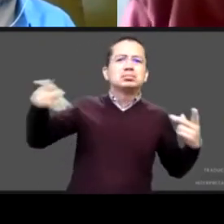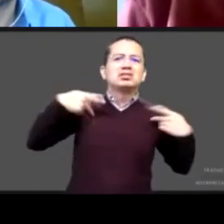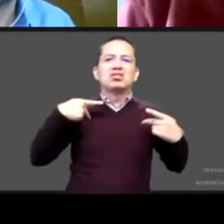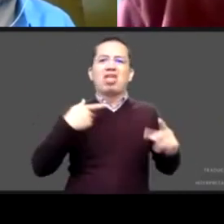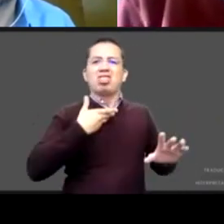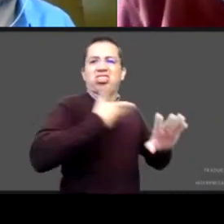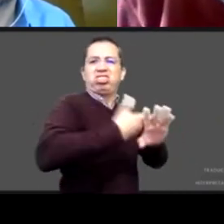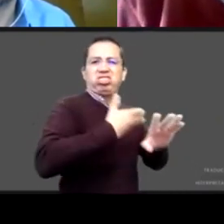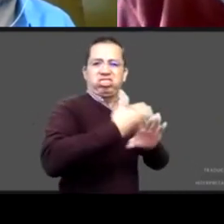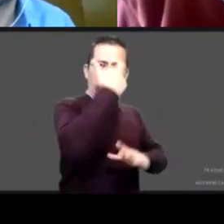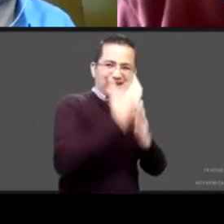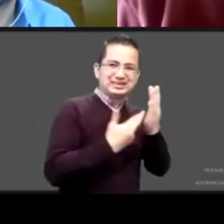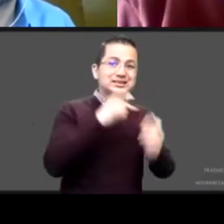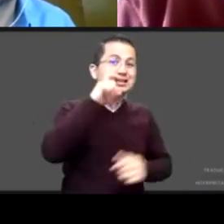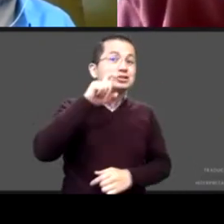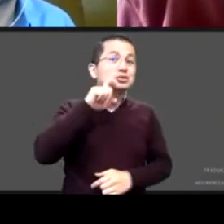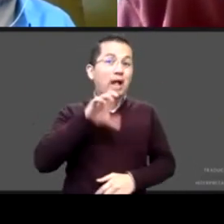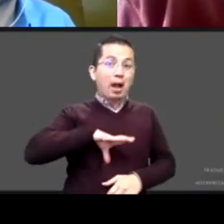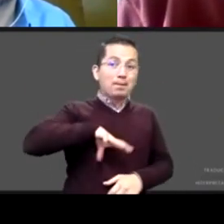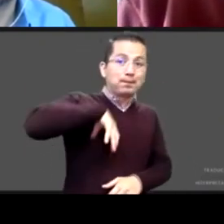muchos casos, cuando existe,